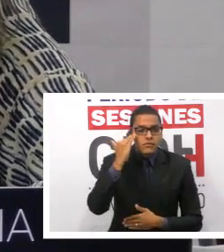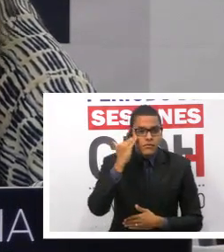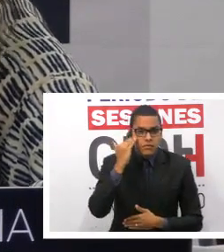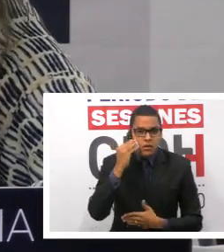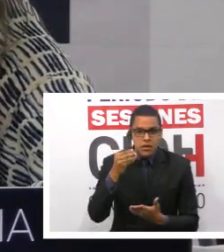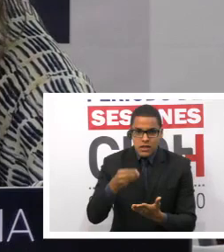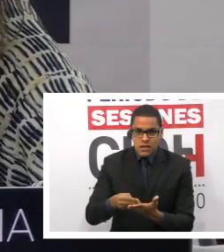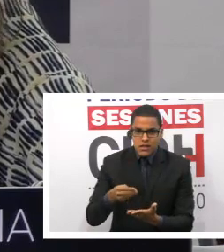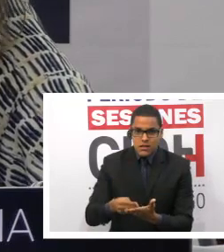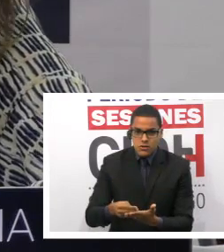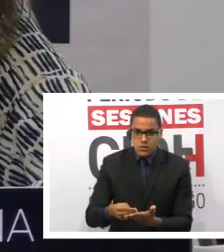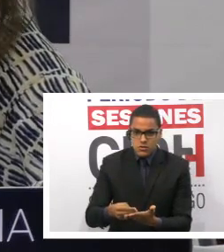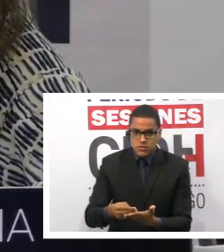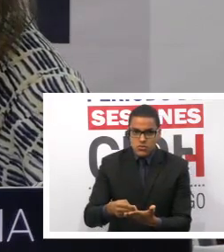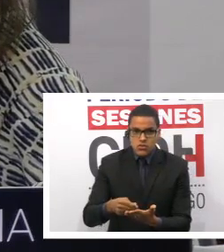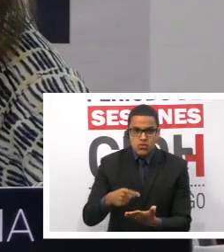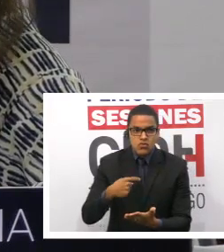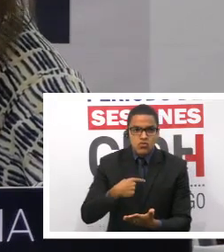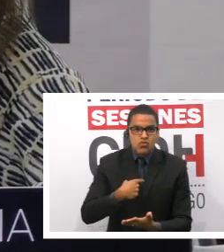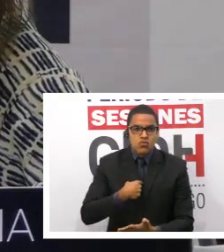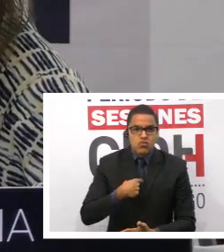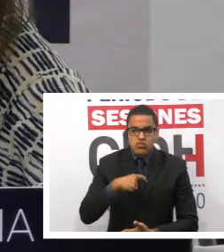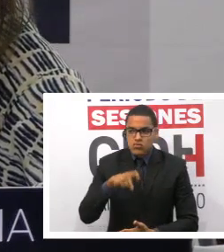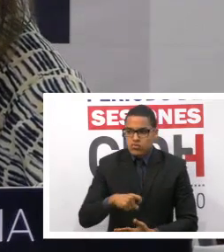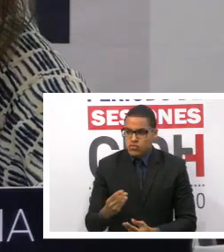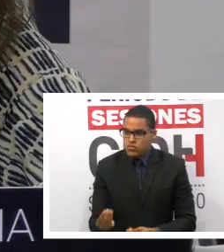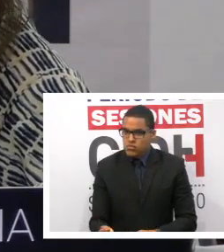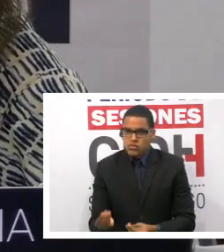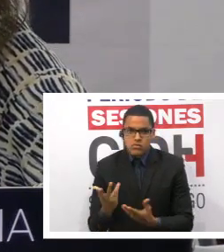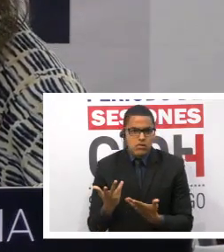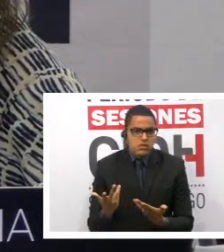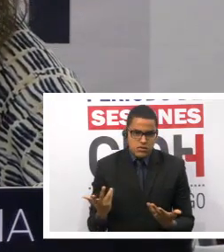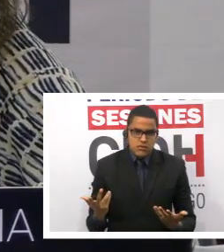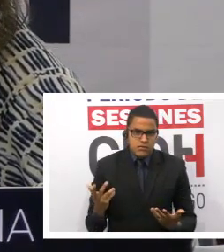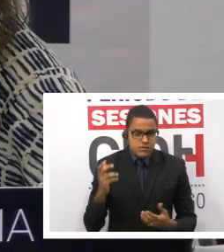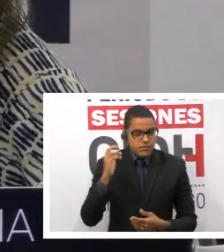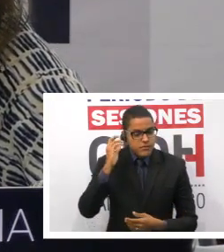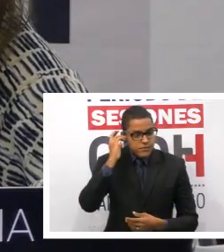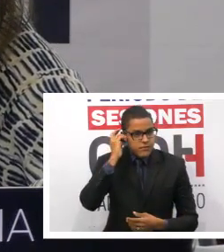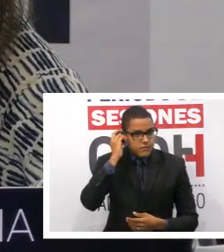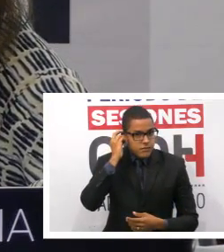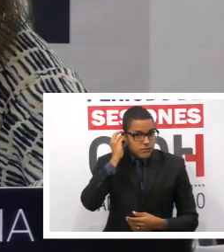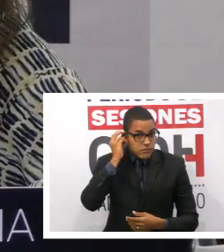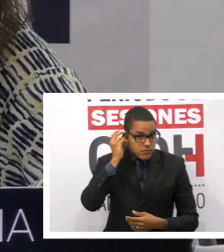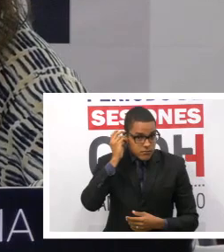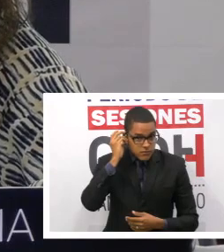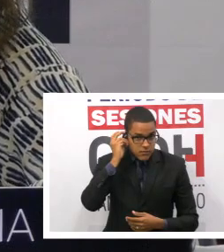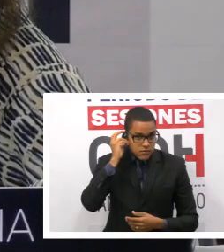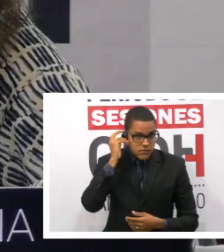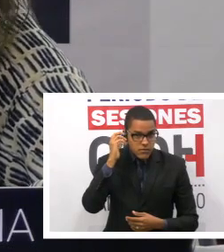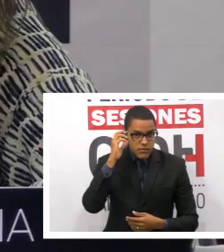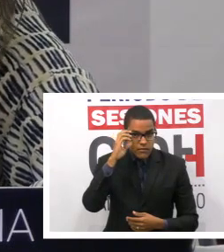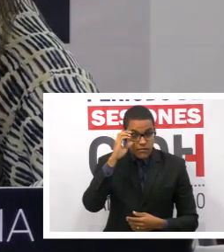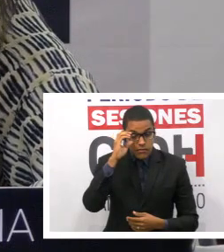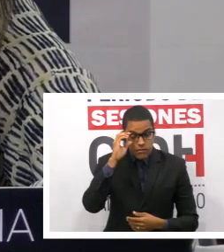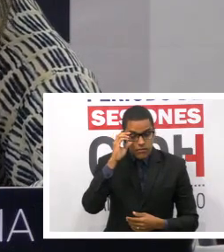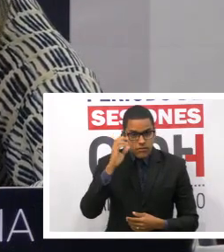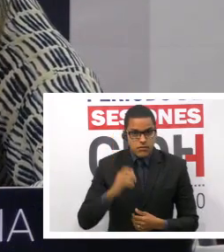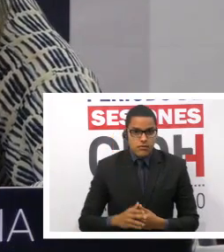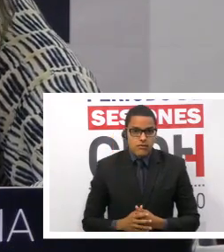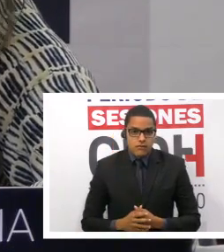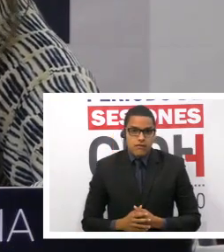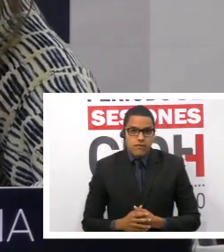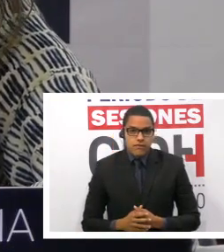al menos no este mínimo con obligation el núcleo esencial de los derechos y el marco